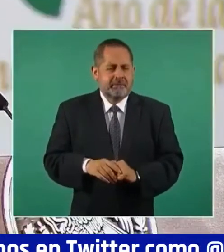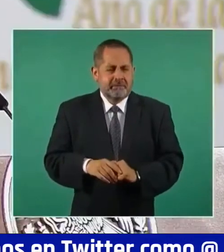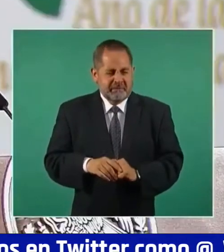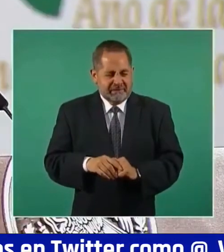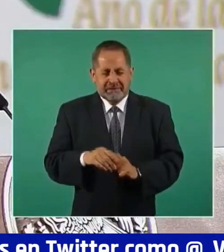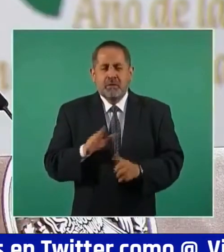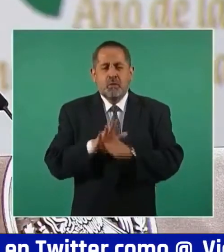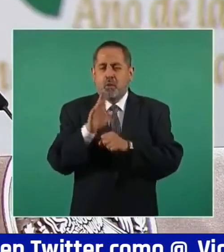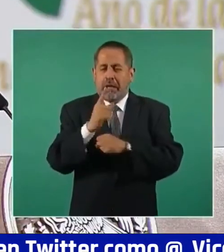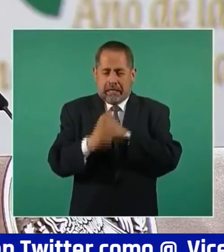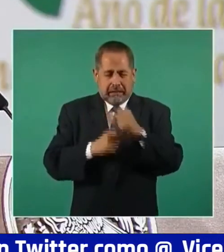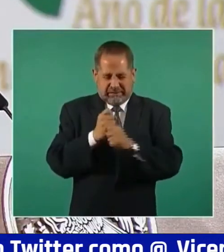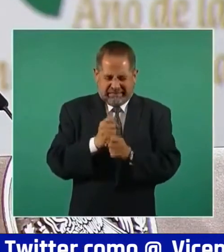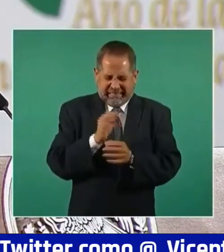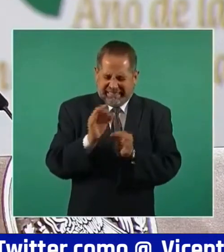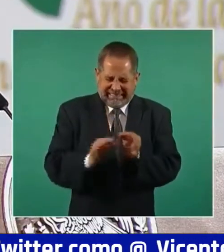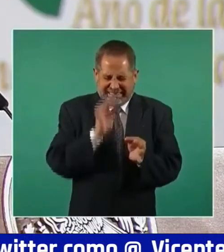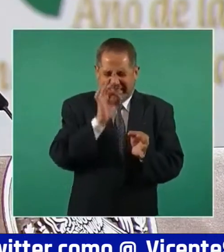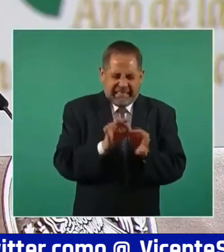exacto.